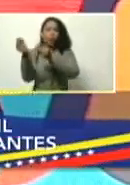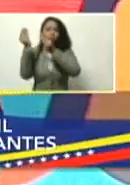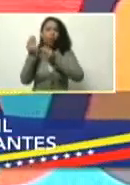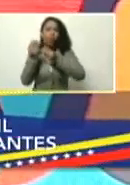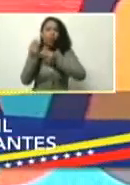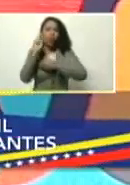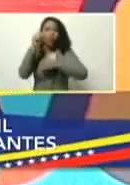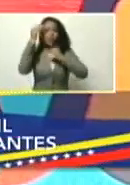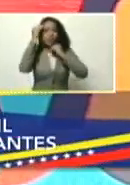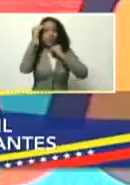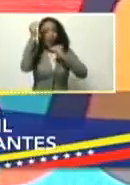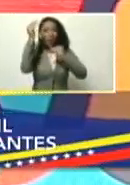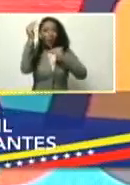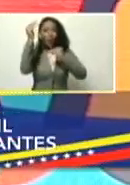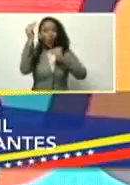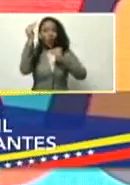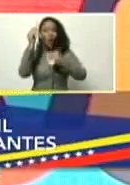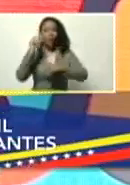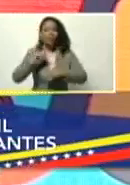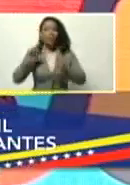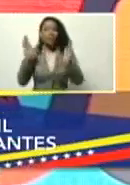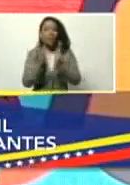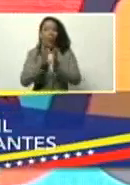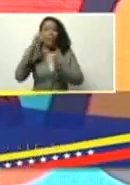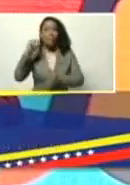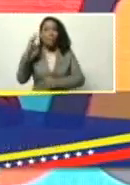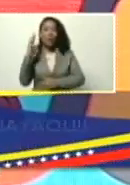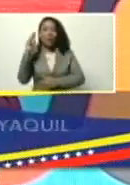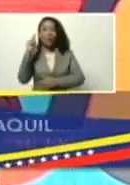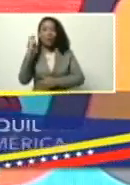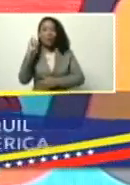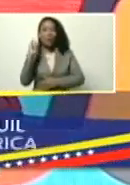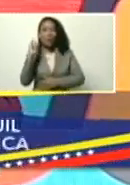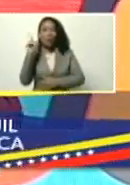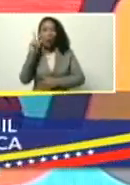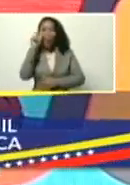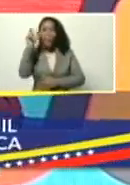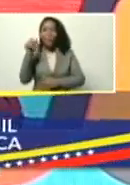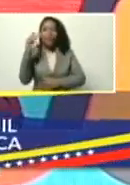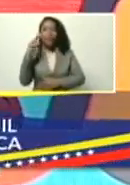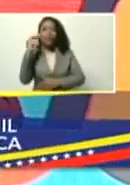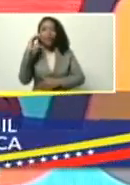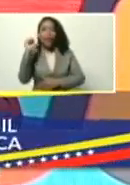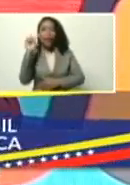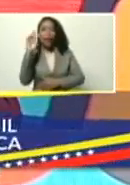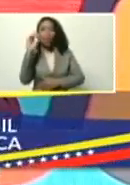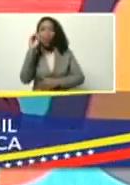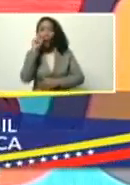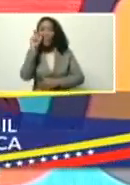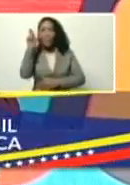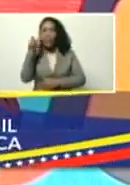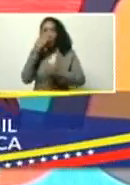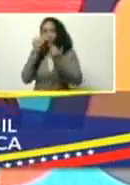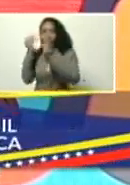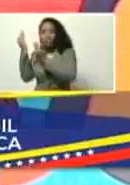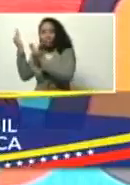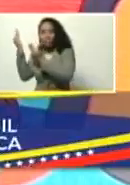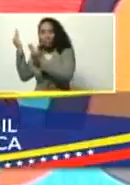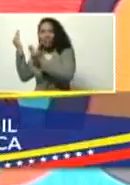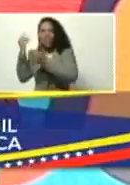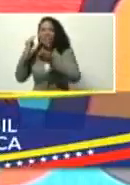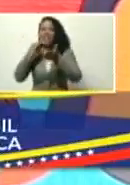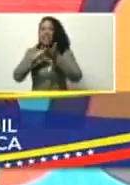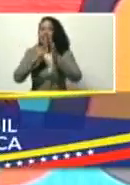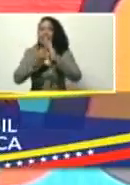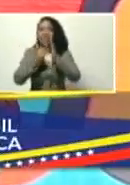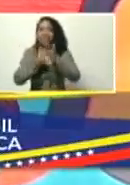un saludo sanmartiniano y bolivariano. Ricardo Patiño, compañero, ¿qué significa